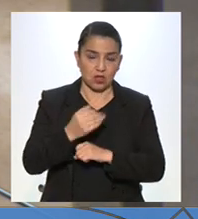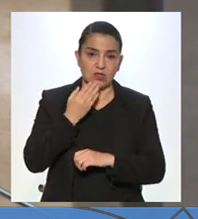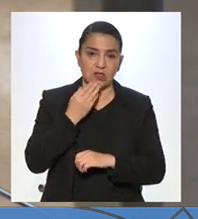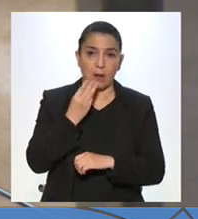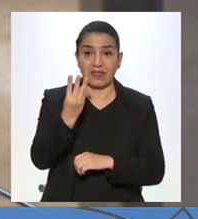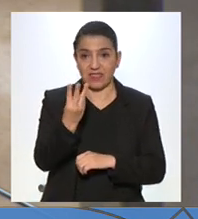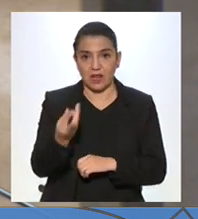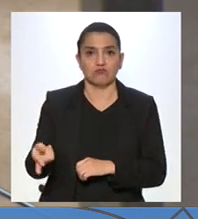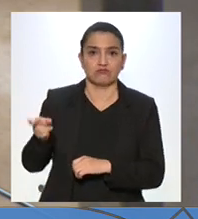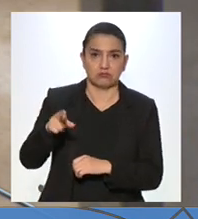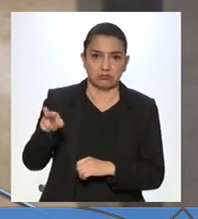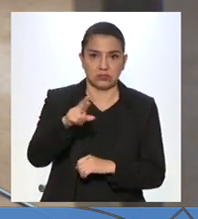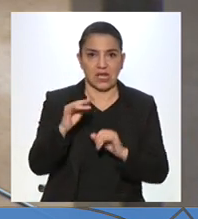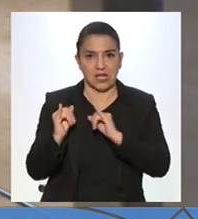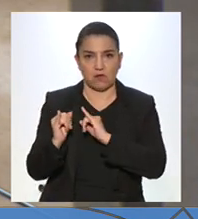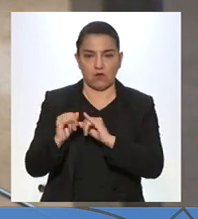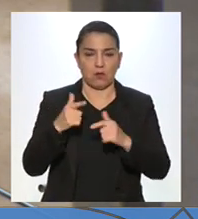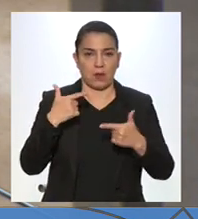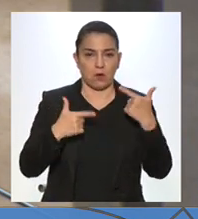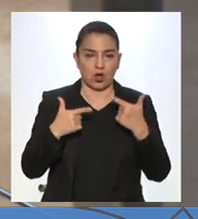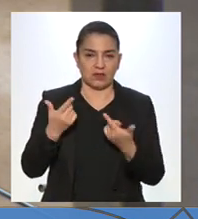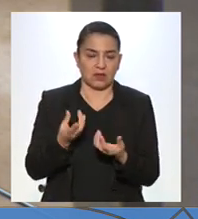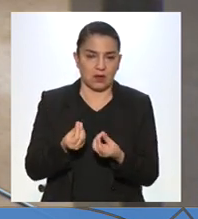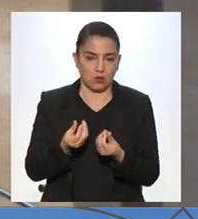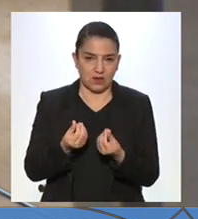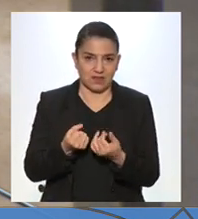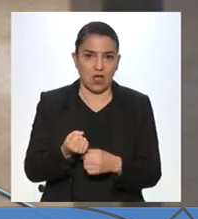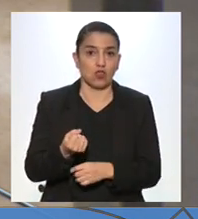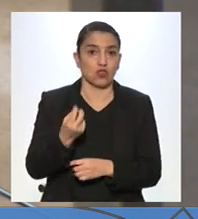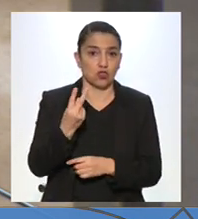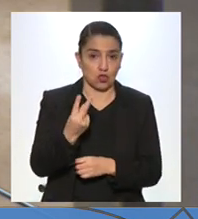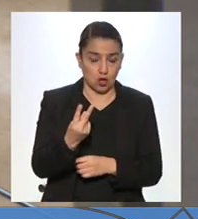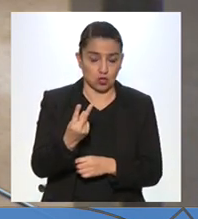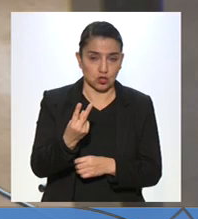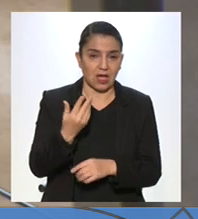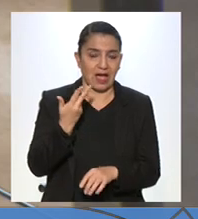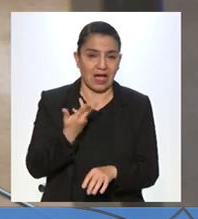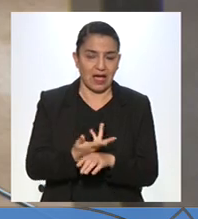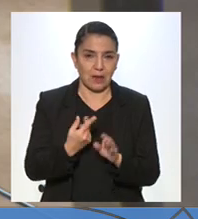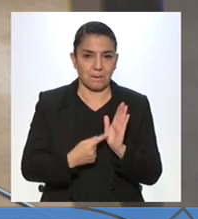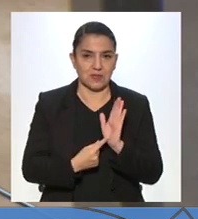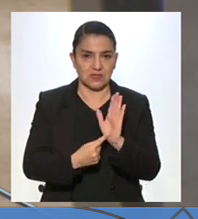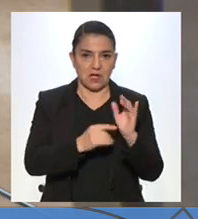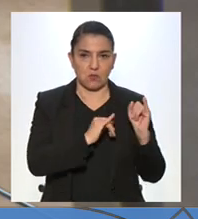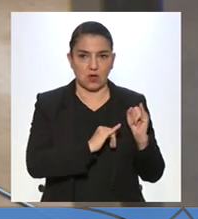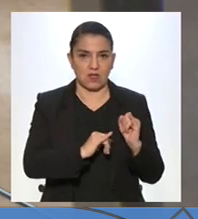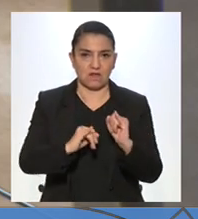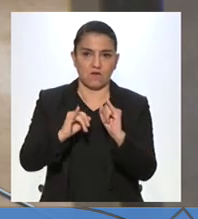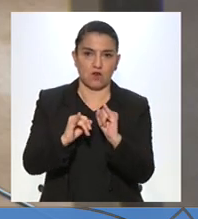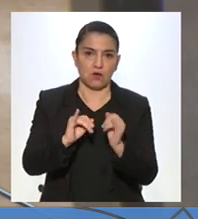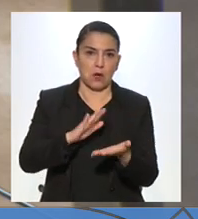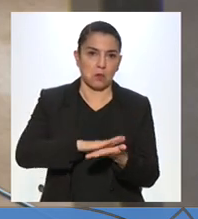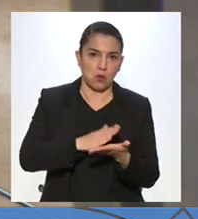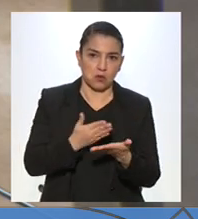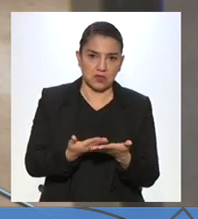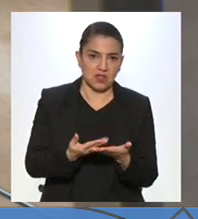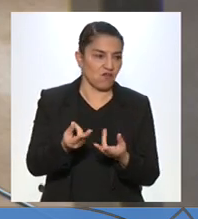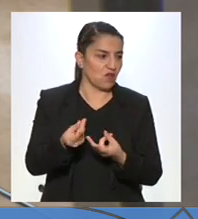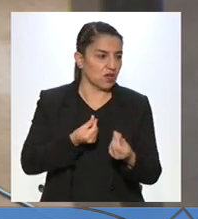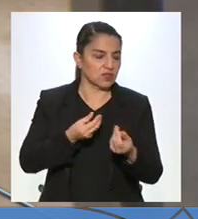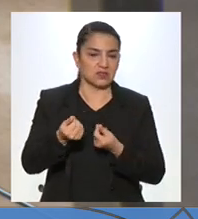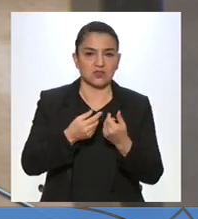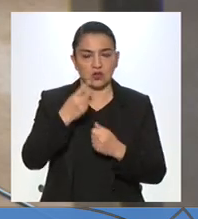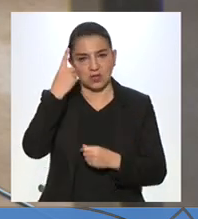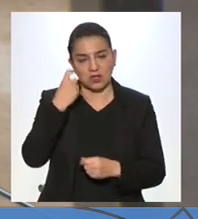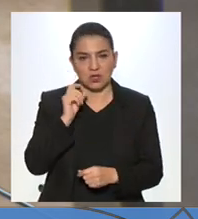en que traemos informes de política monetaria y las dos en las cuales presentamos informes de estabilidad financiera. Creo que no